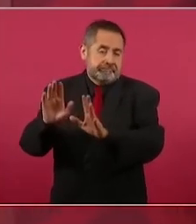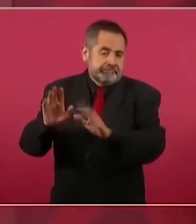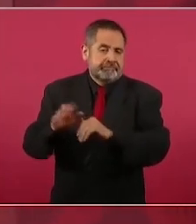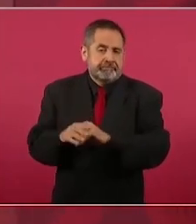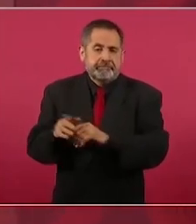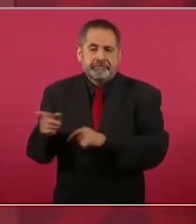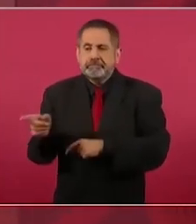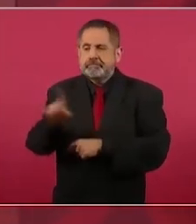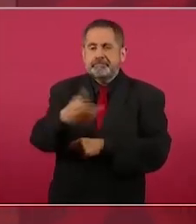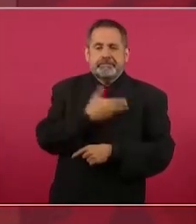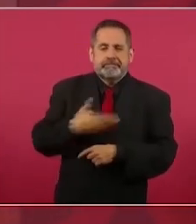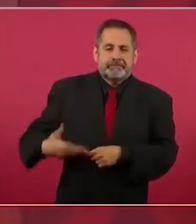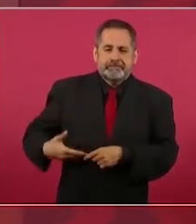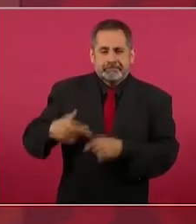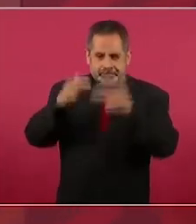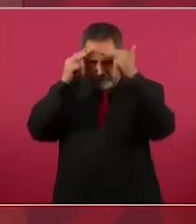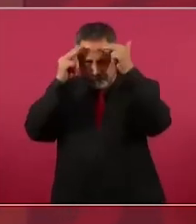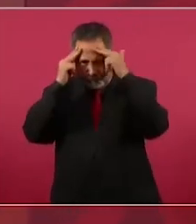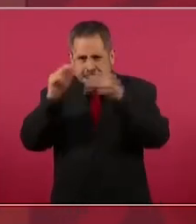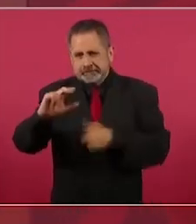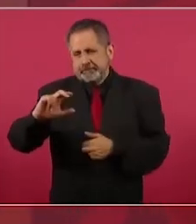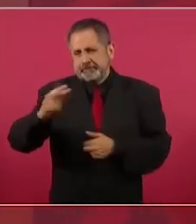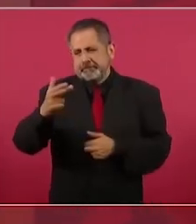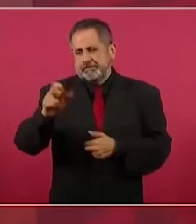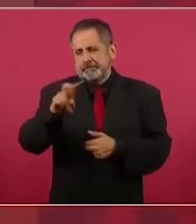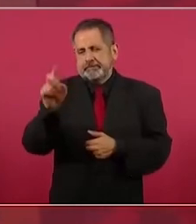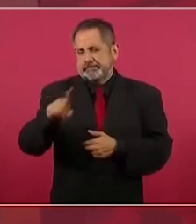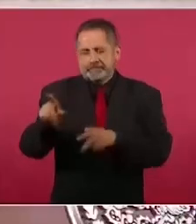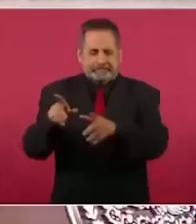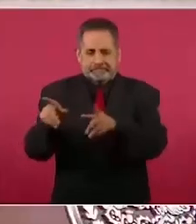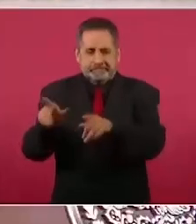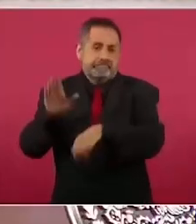que el presidente Chávez. Estoy hablando por